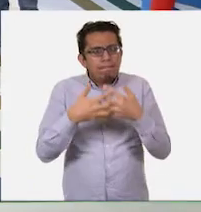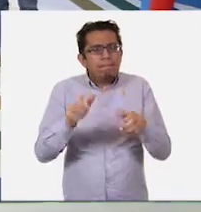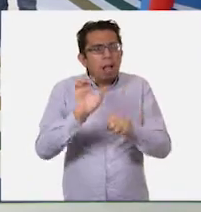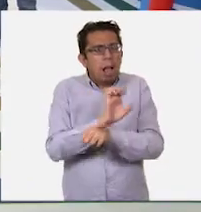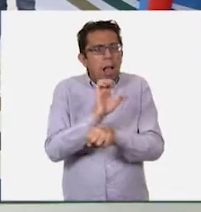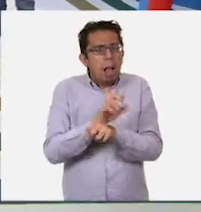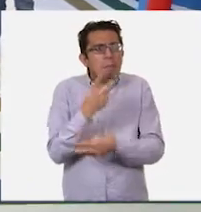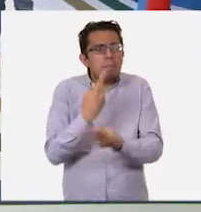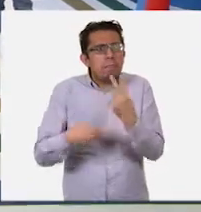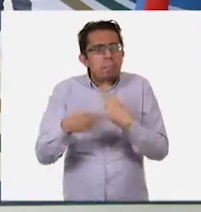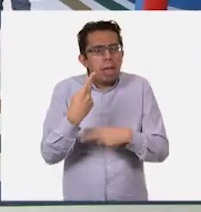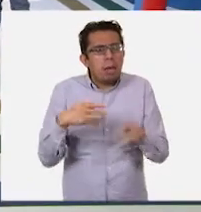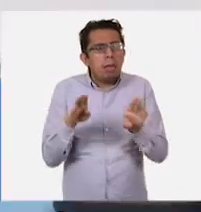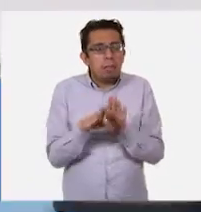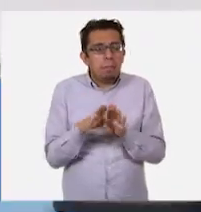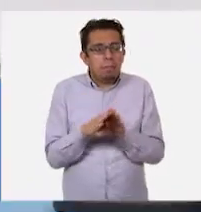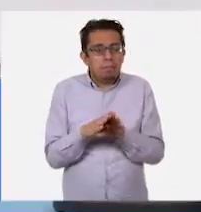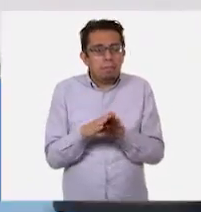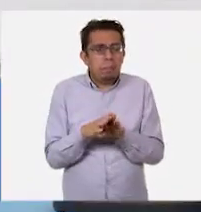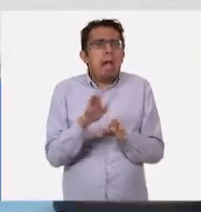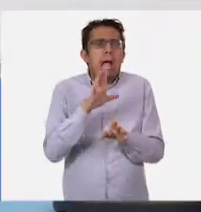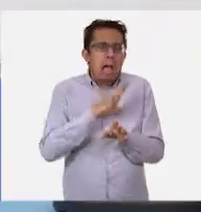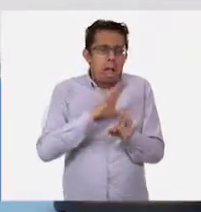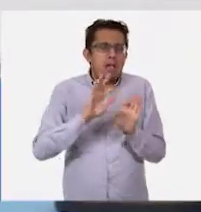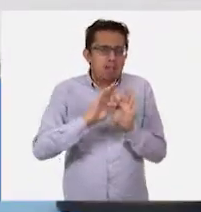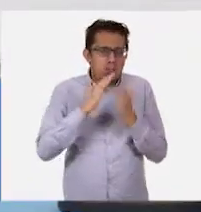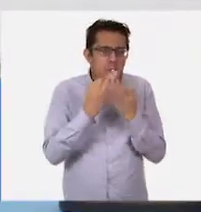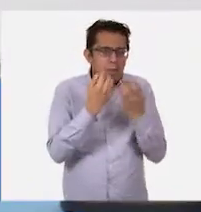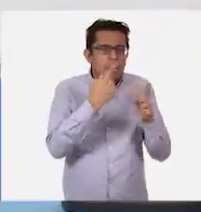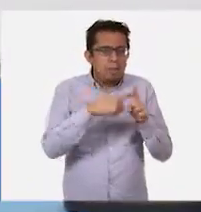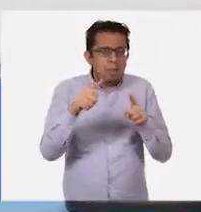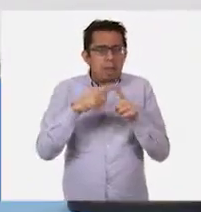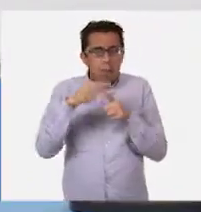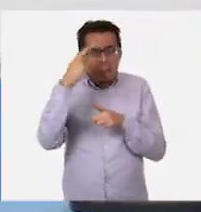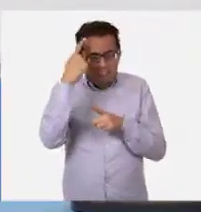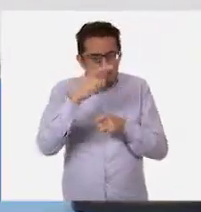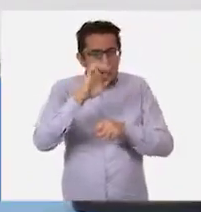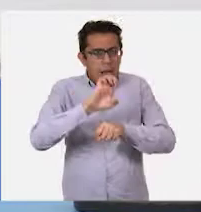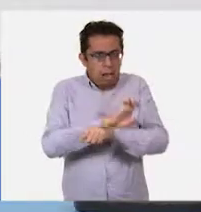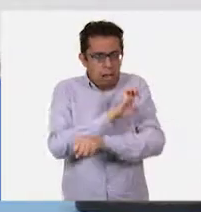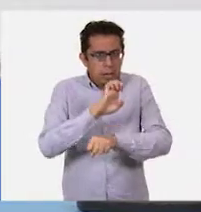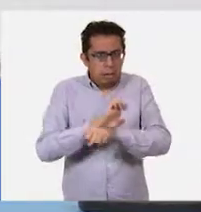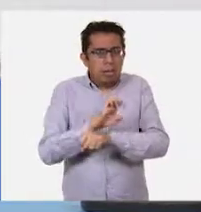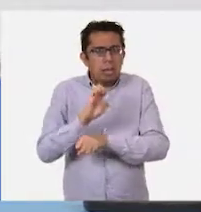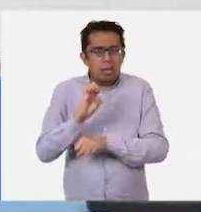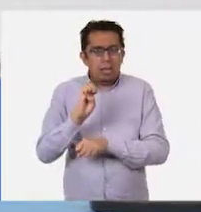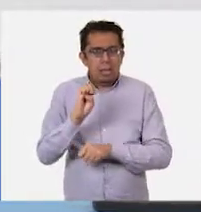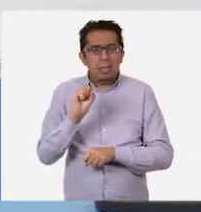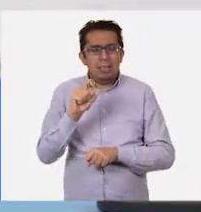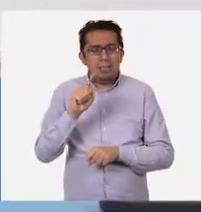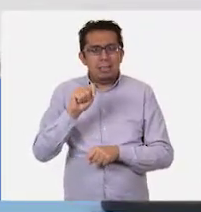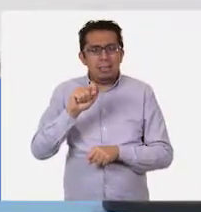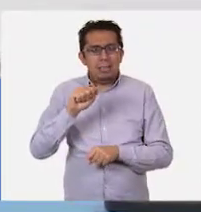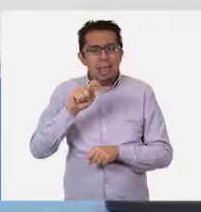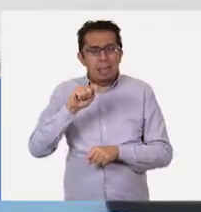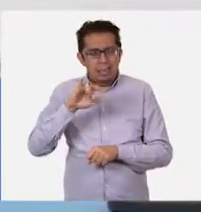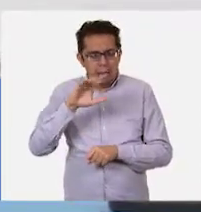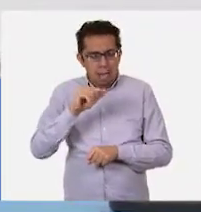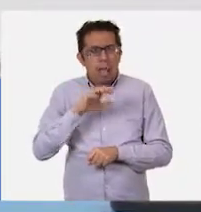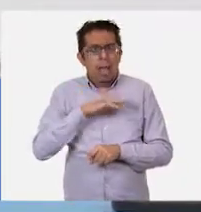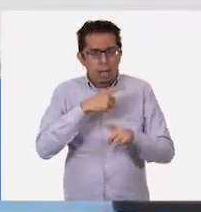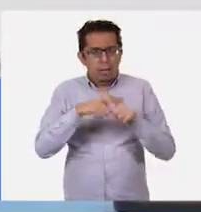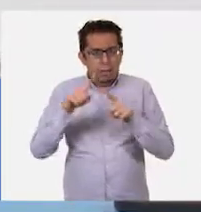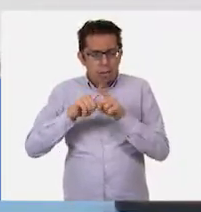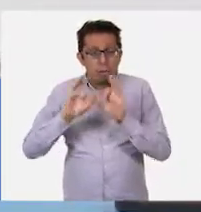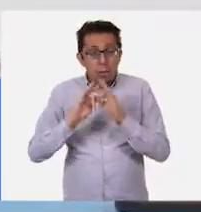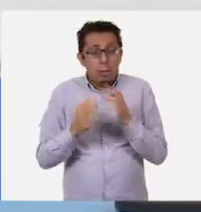estática? Pues que existen varias formas para producir la electricidad estática.